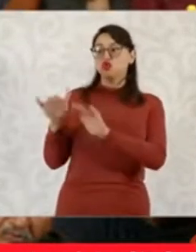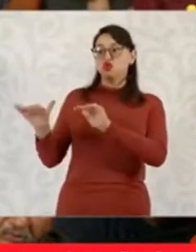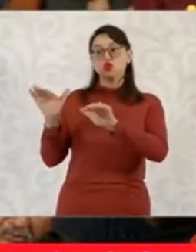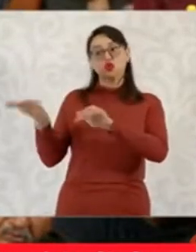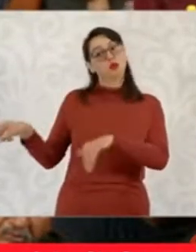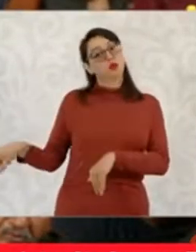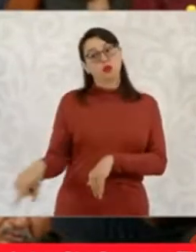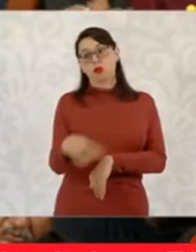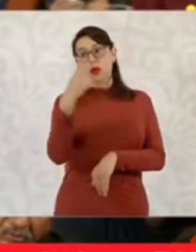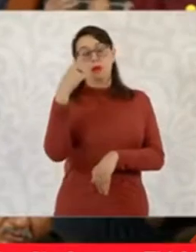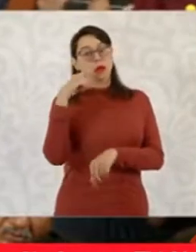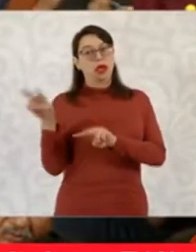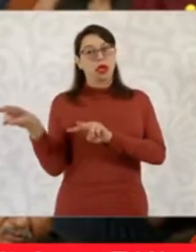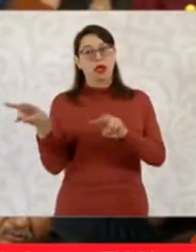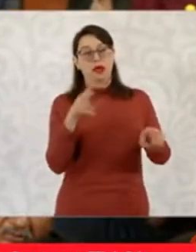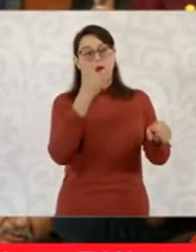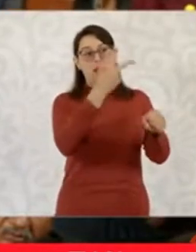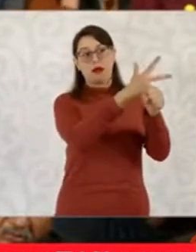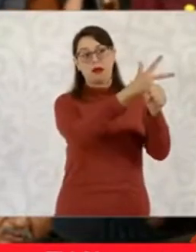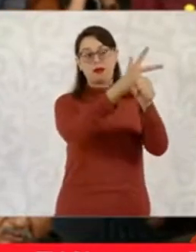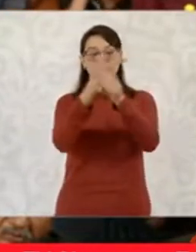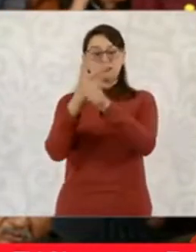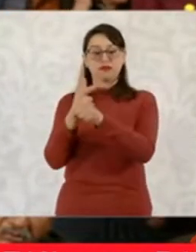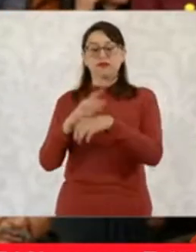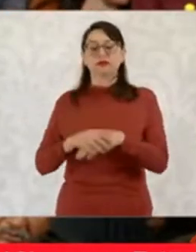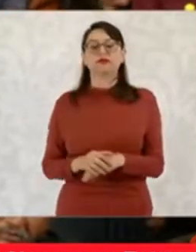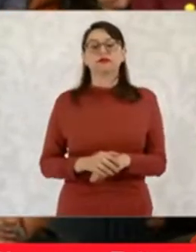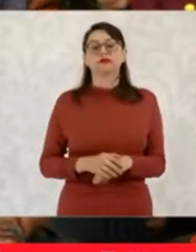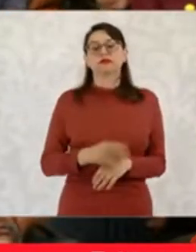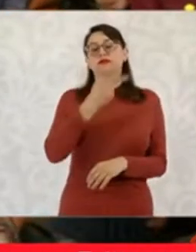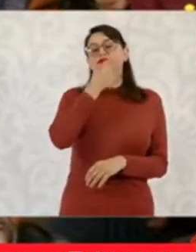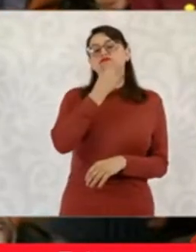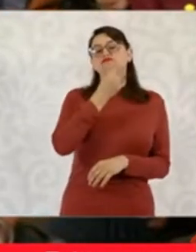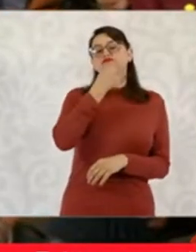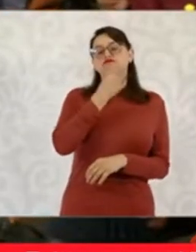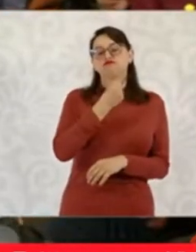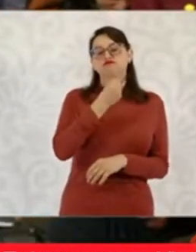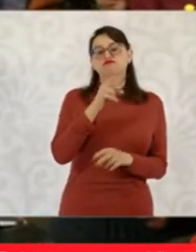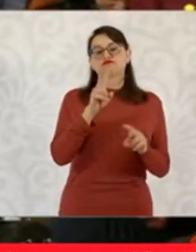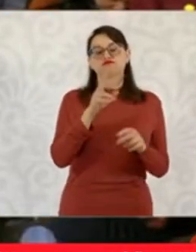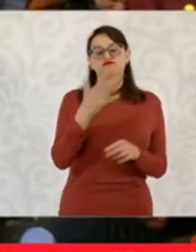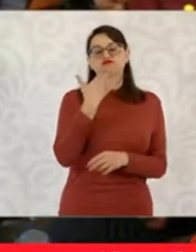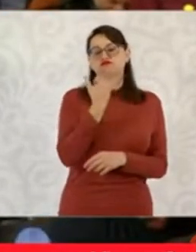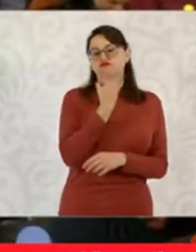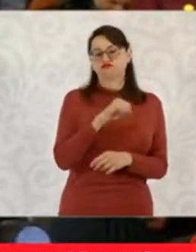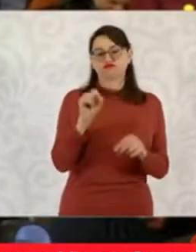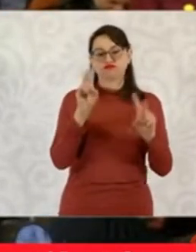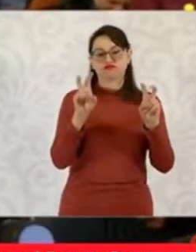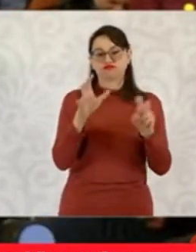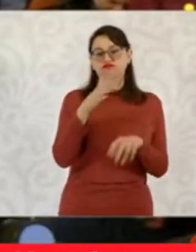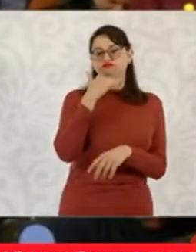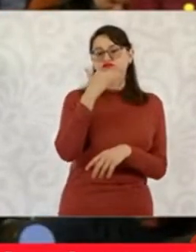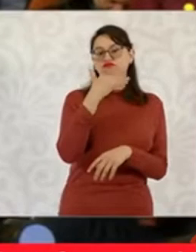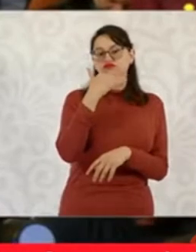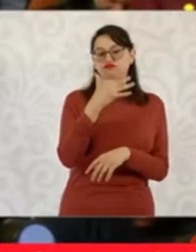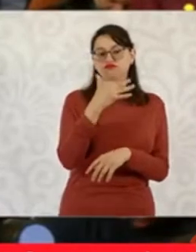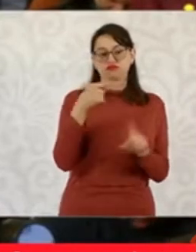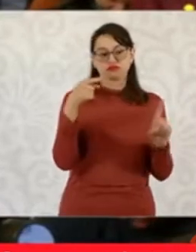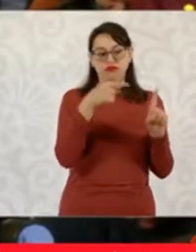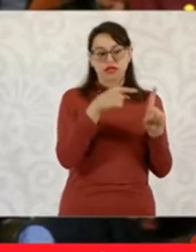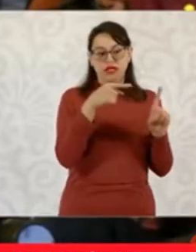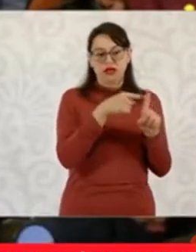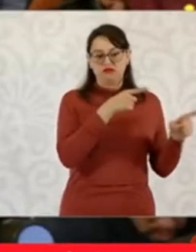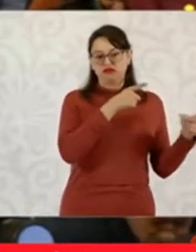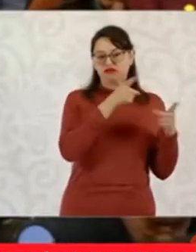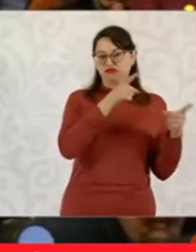Max Kaiser, un académico experto en temas de corrupción que se define en X como un provocador